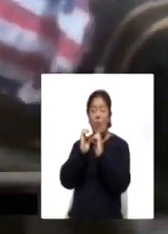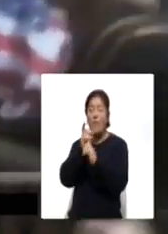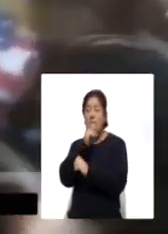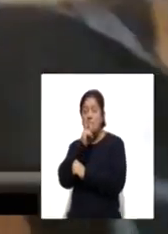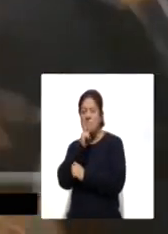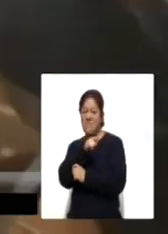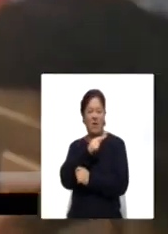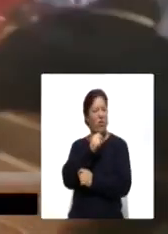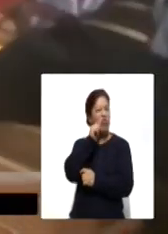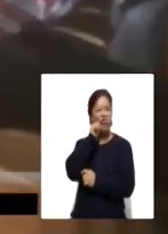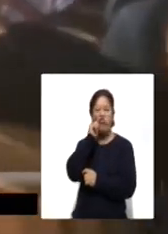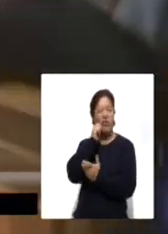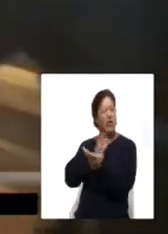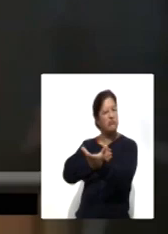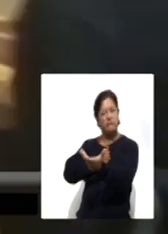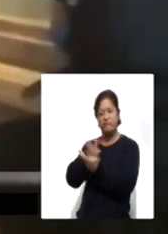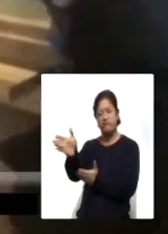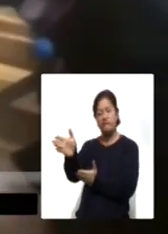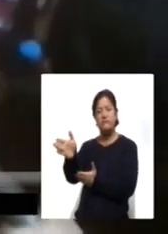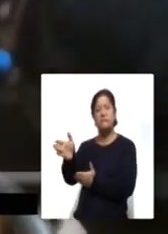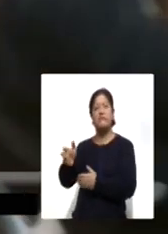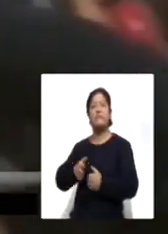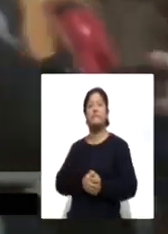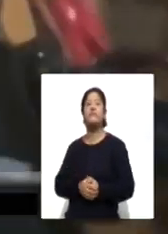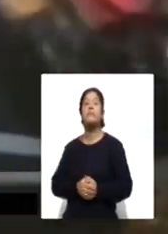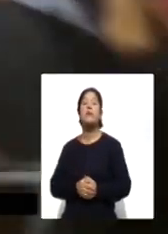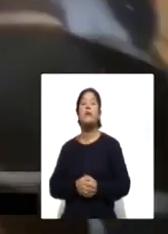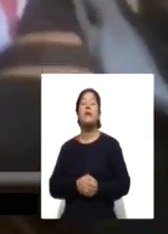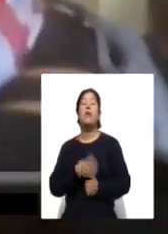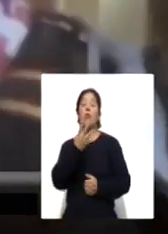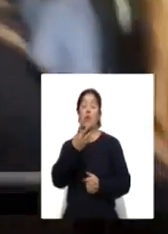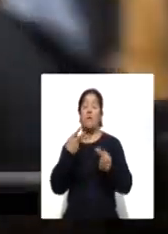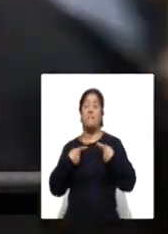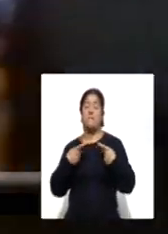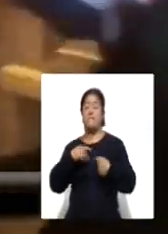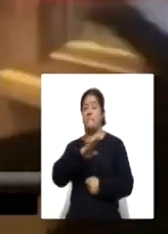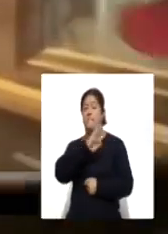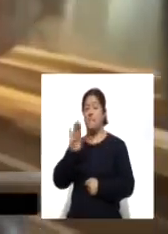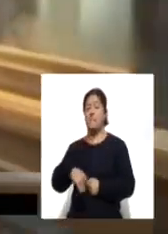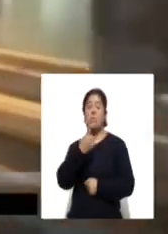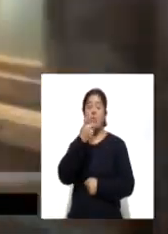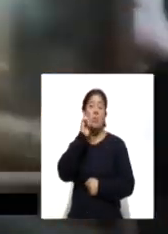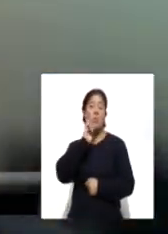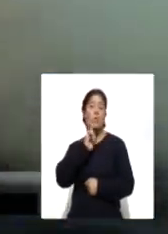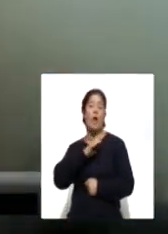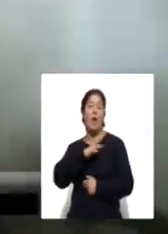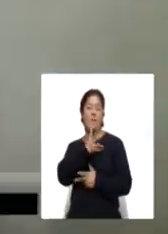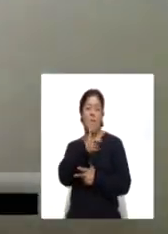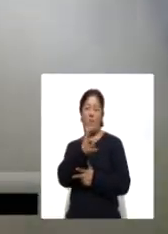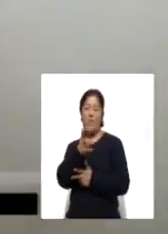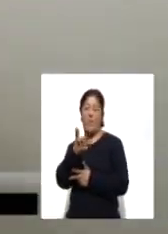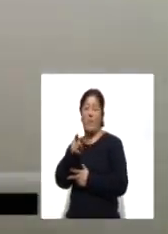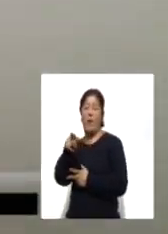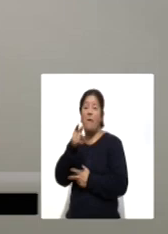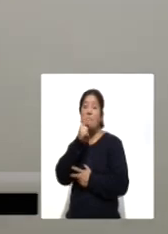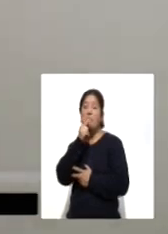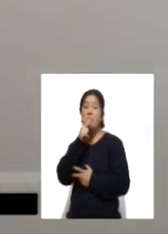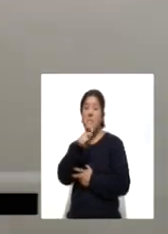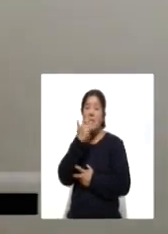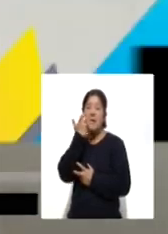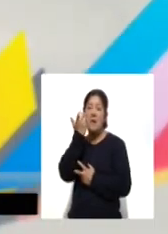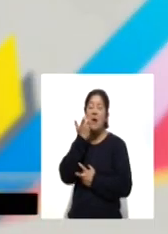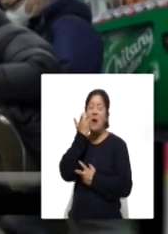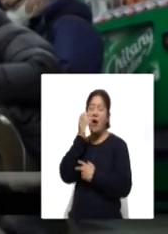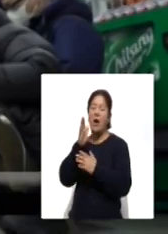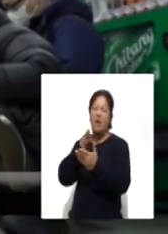cámaras legislativas. 4 manifestantes fallecieron, incluyendo una mujer que fue baleada por la policía mientras intentaba entrar al